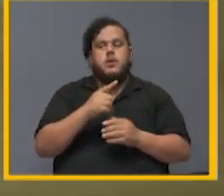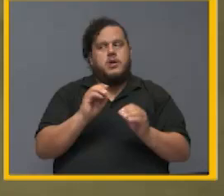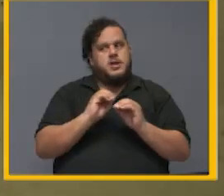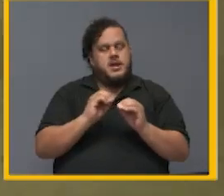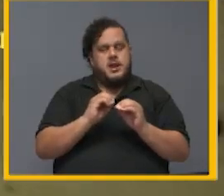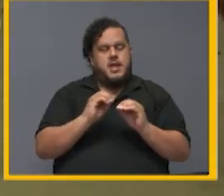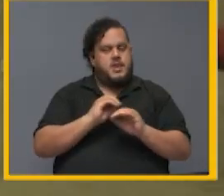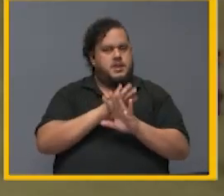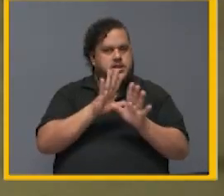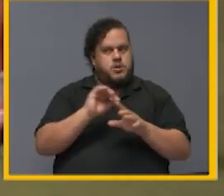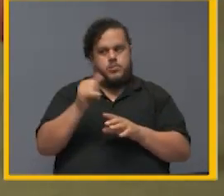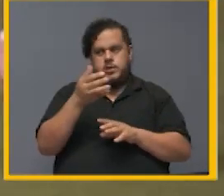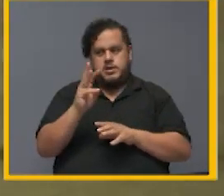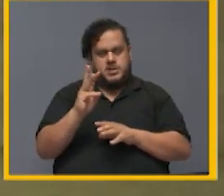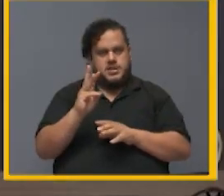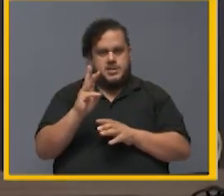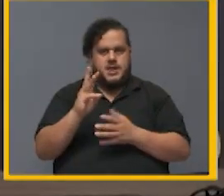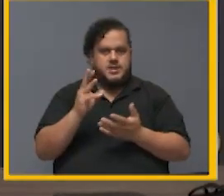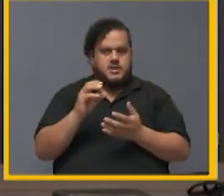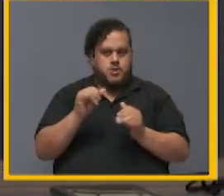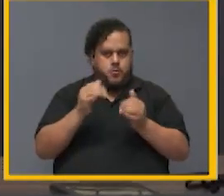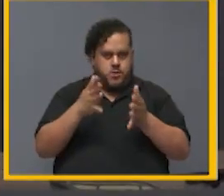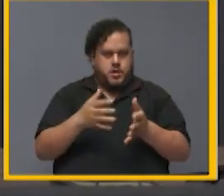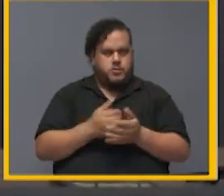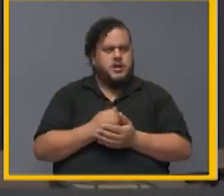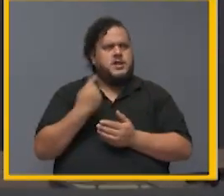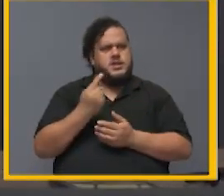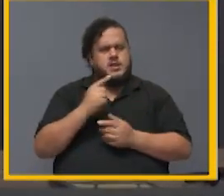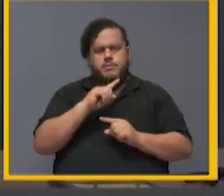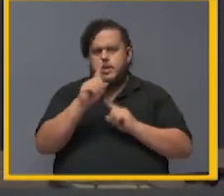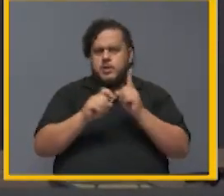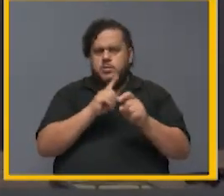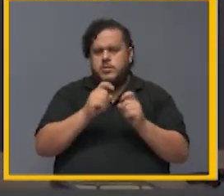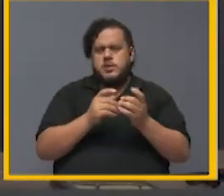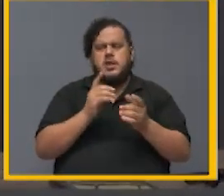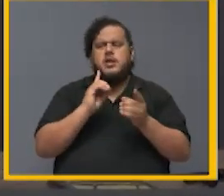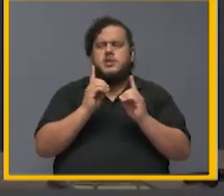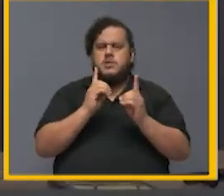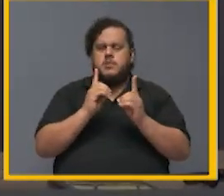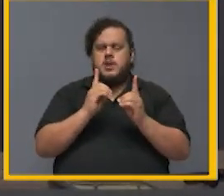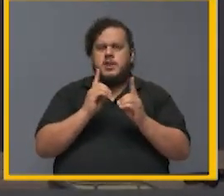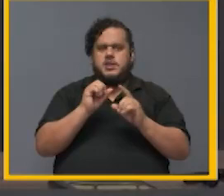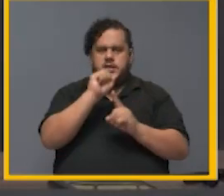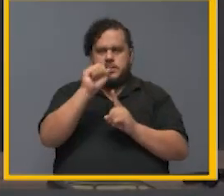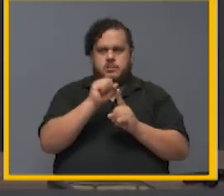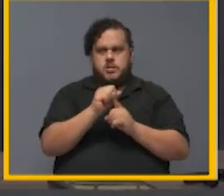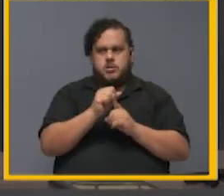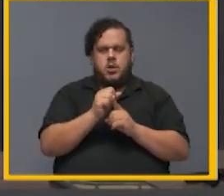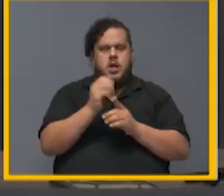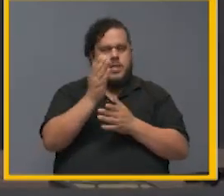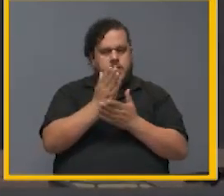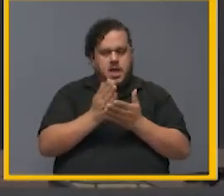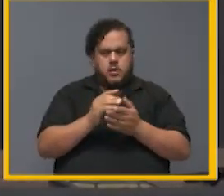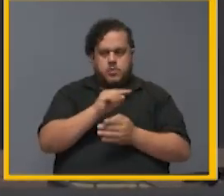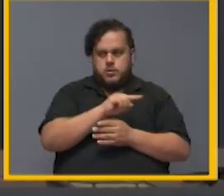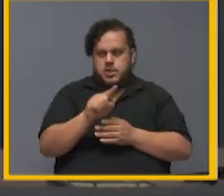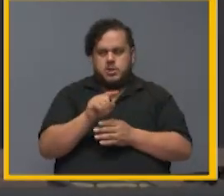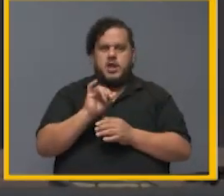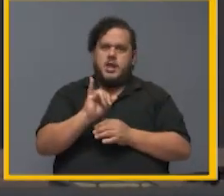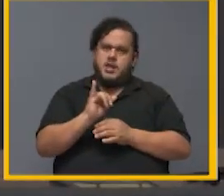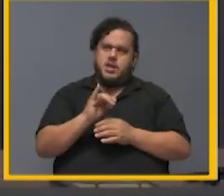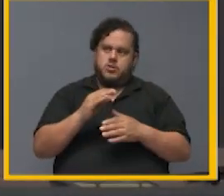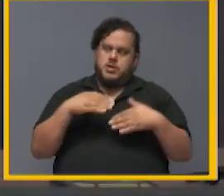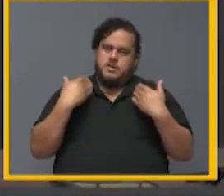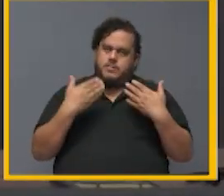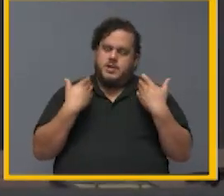Erizo. A día de hoy pues siempre hay consultas de cuál es el estado contractual de varios de ellos y eso es algo que nos pone felices.